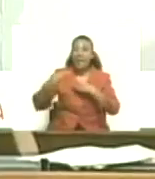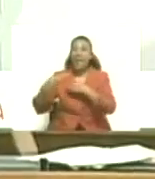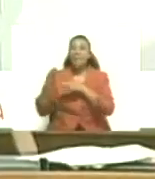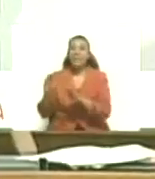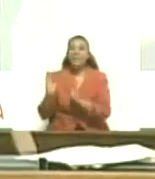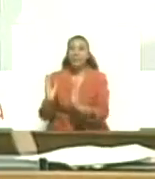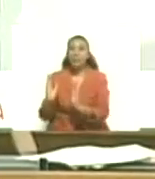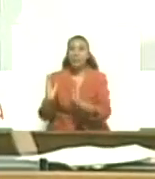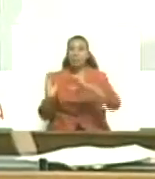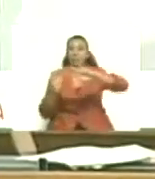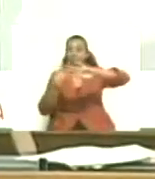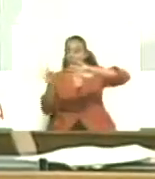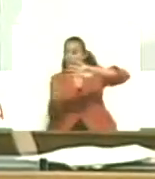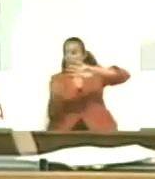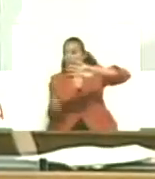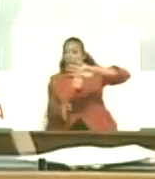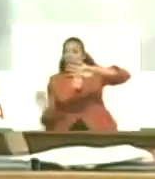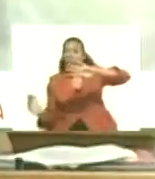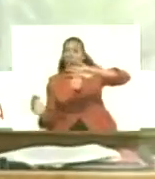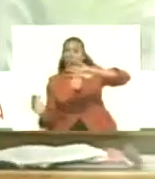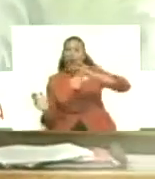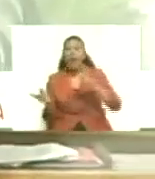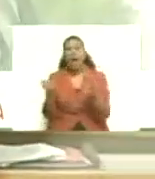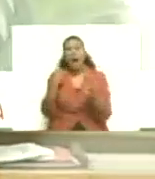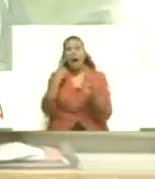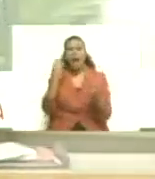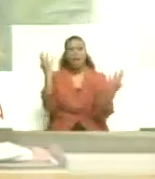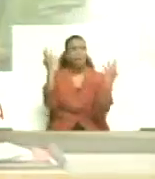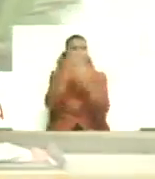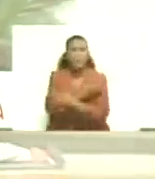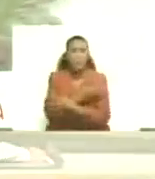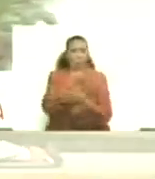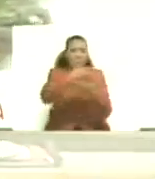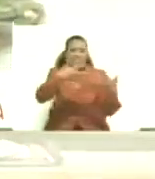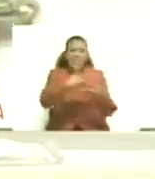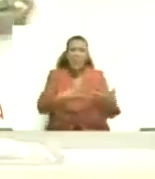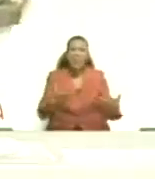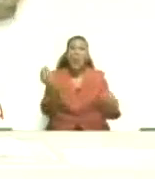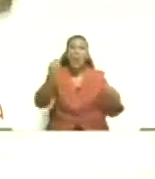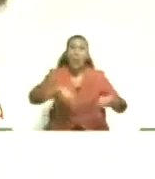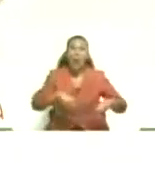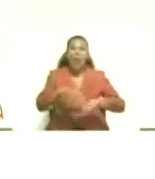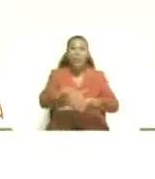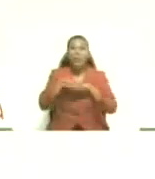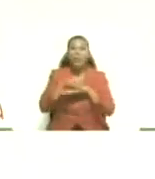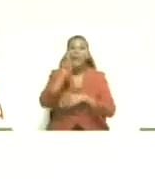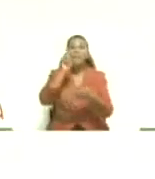delimitación. Y la controversia que el Acuerdo de Ginebra de